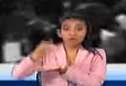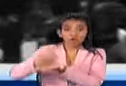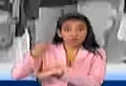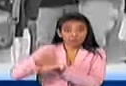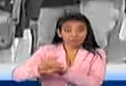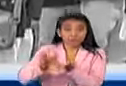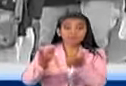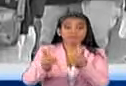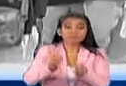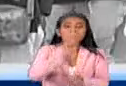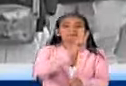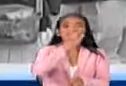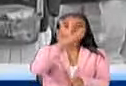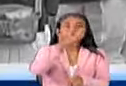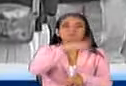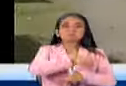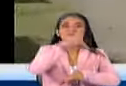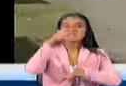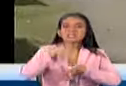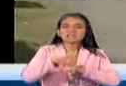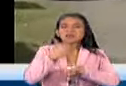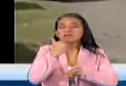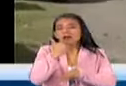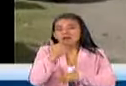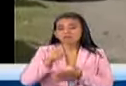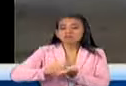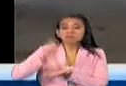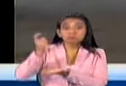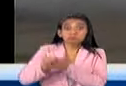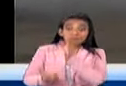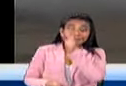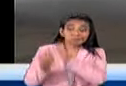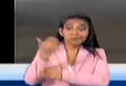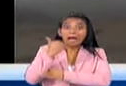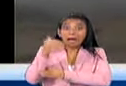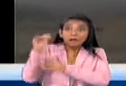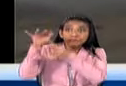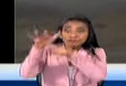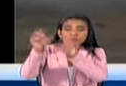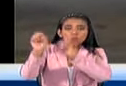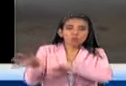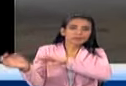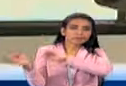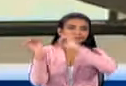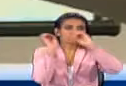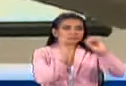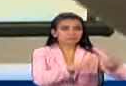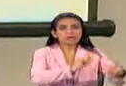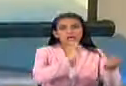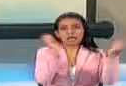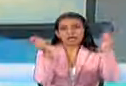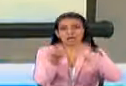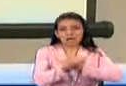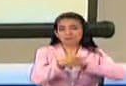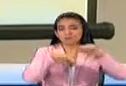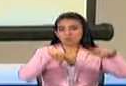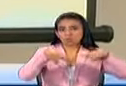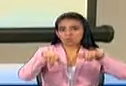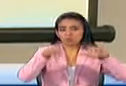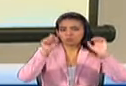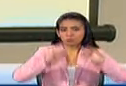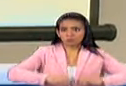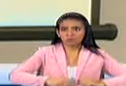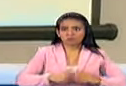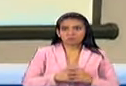Cotopaxi y 23 en Pichincha, que se verían afectados por el volcán Cotopaxi. Y en principio